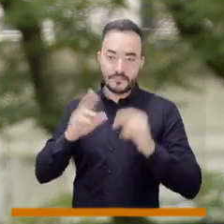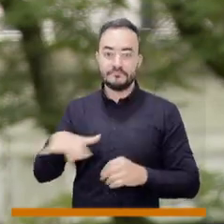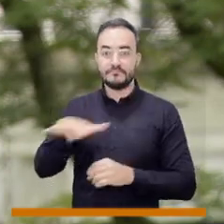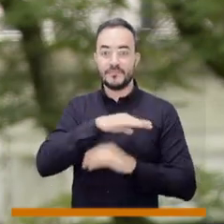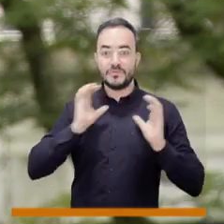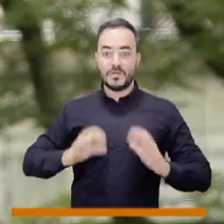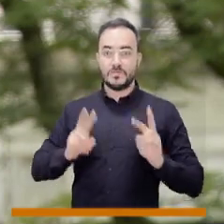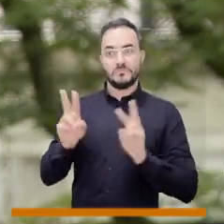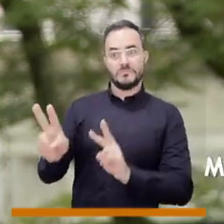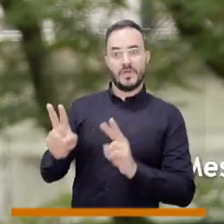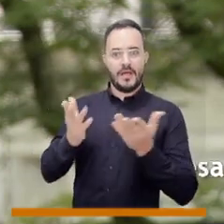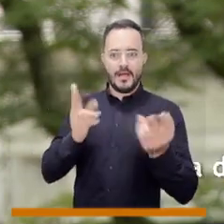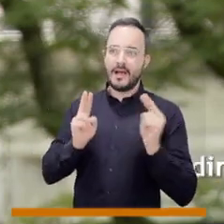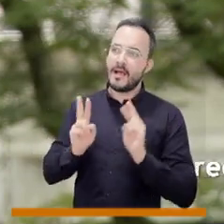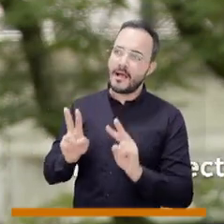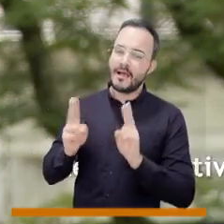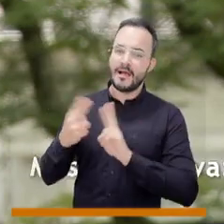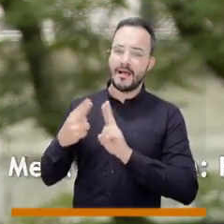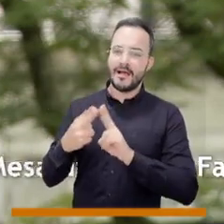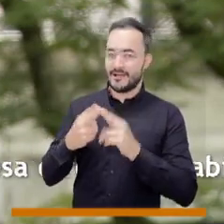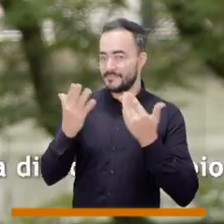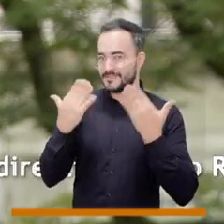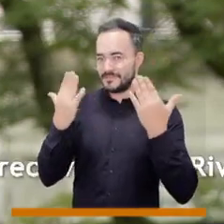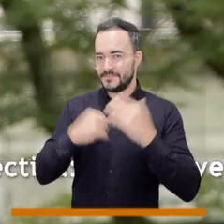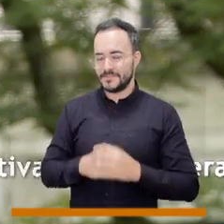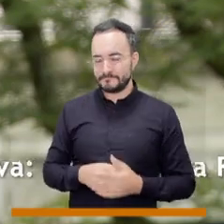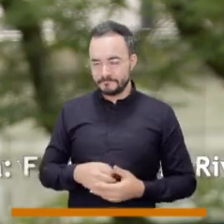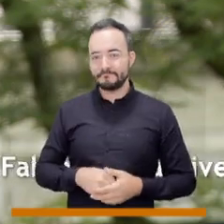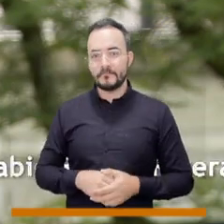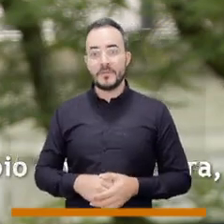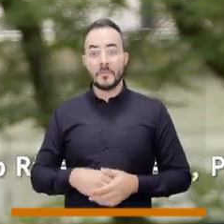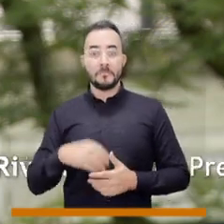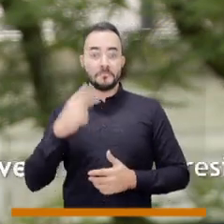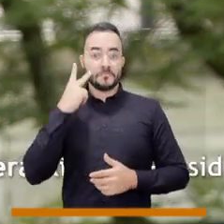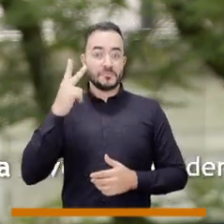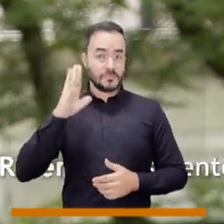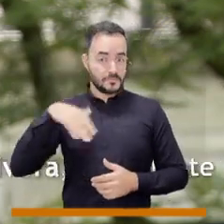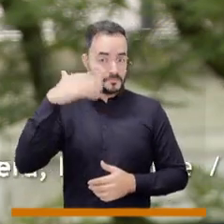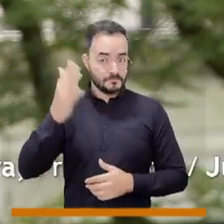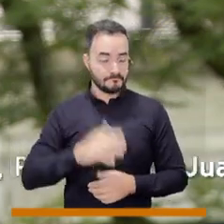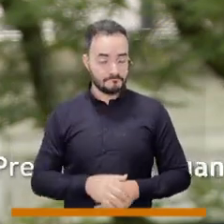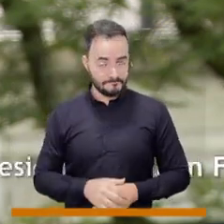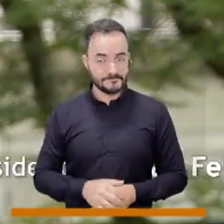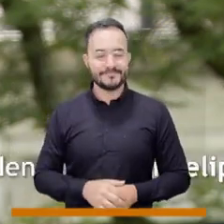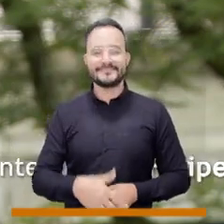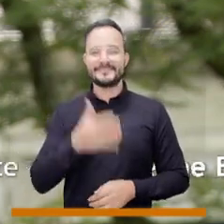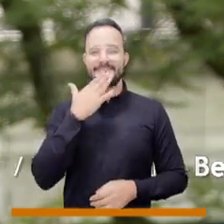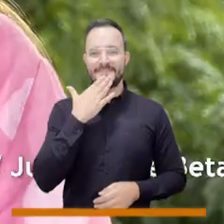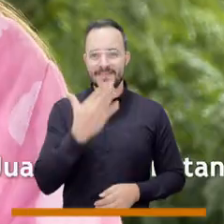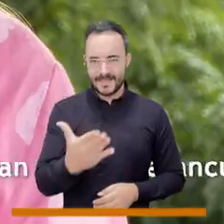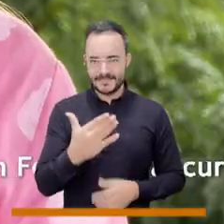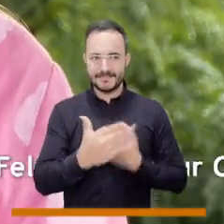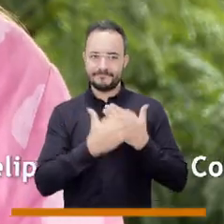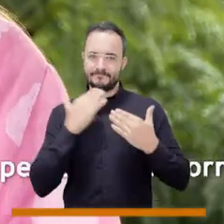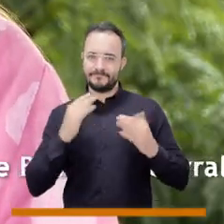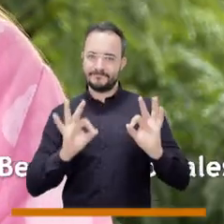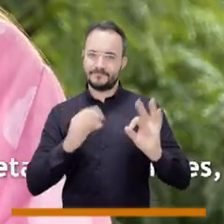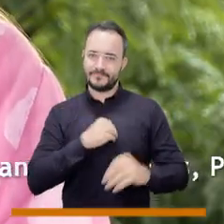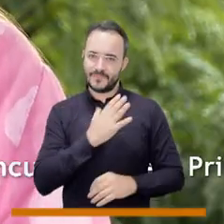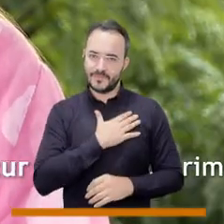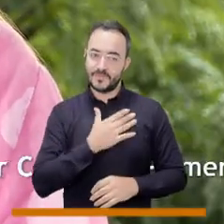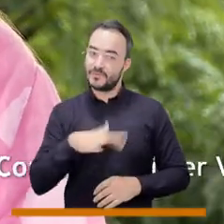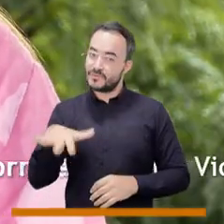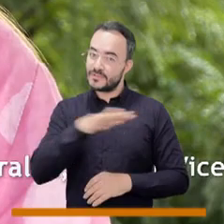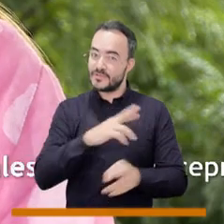la ciudadanía también aproveche estos espacios para conocer mucho más de cerca a nuestros corporados. Y bueno, nos veremos en una próxima. Bueno, muchas gracias por